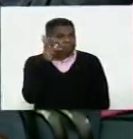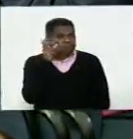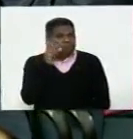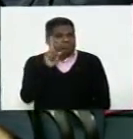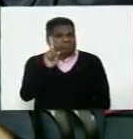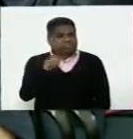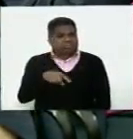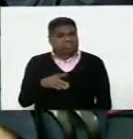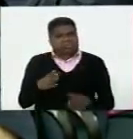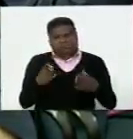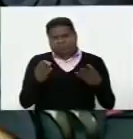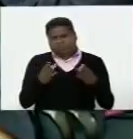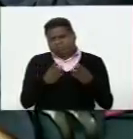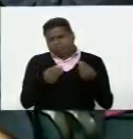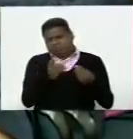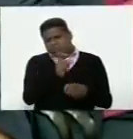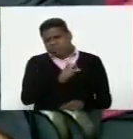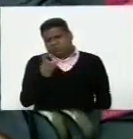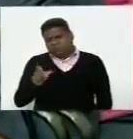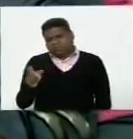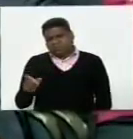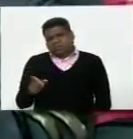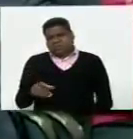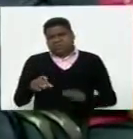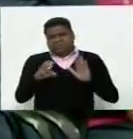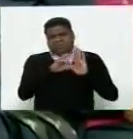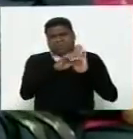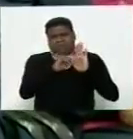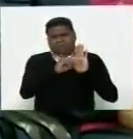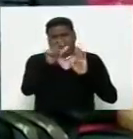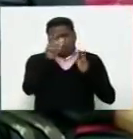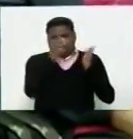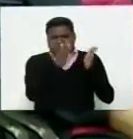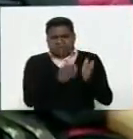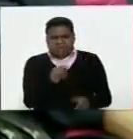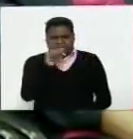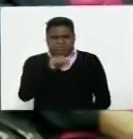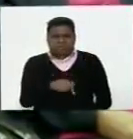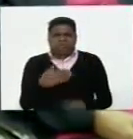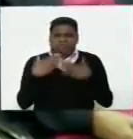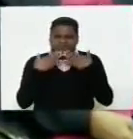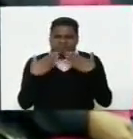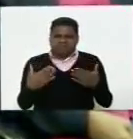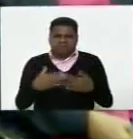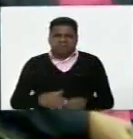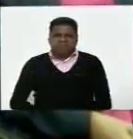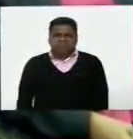además muchas de ellas constituyentes en nuestra asamblea. Gracias, hermanas.